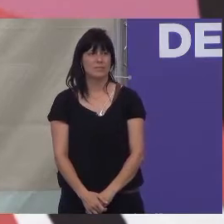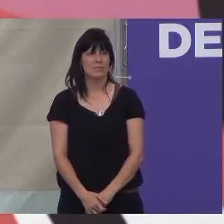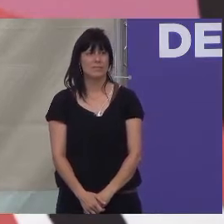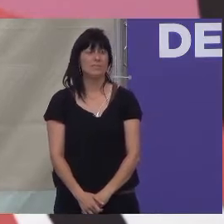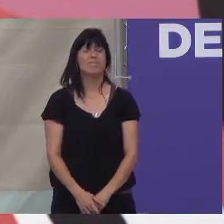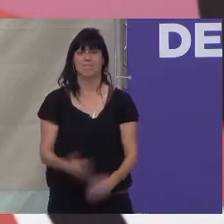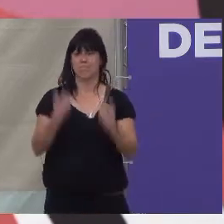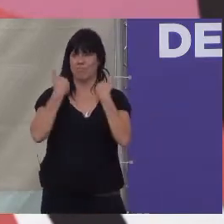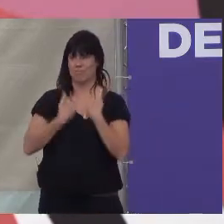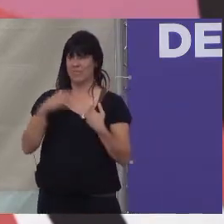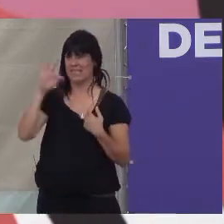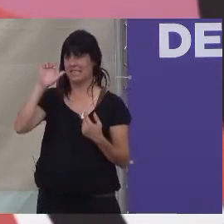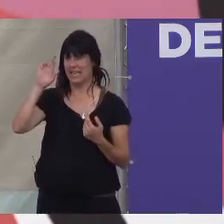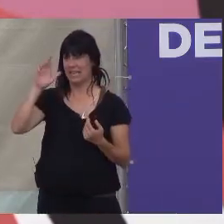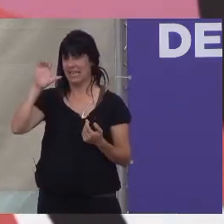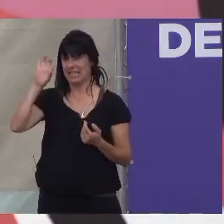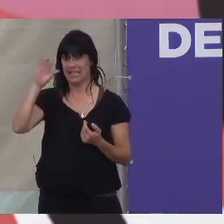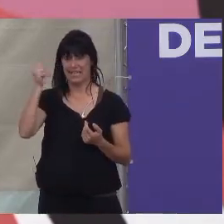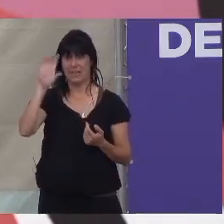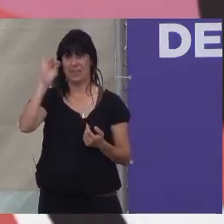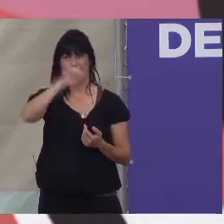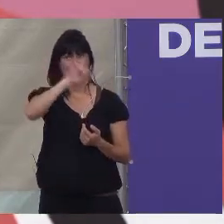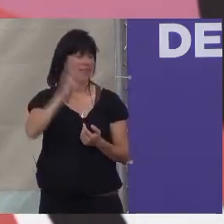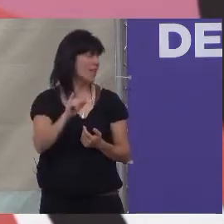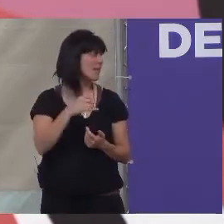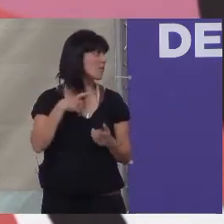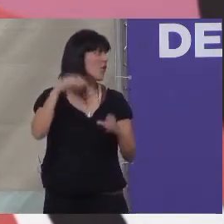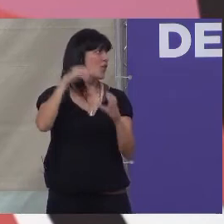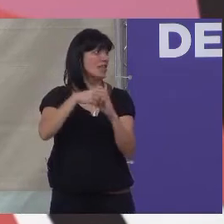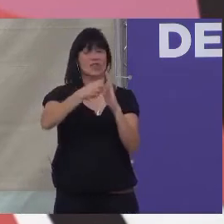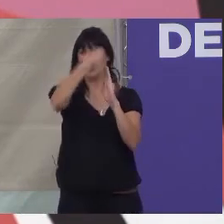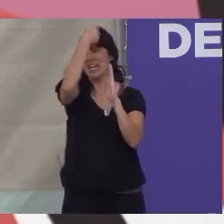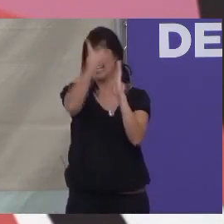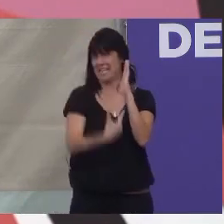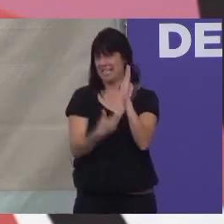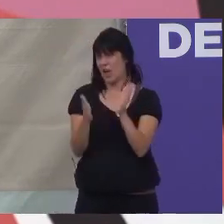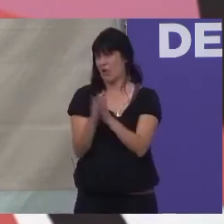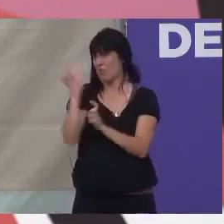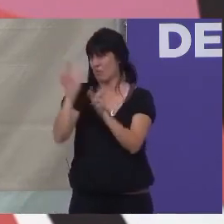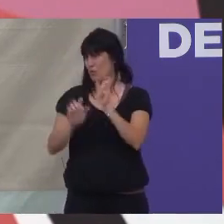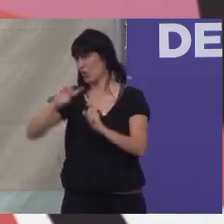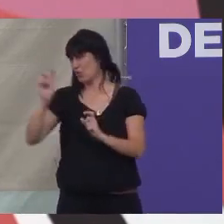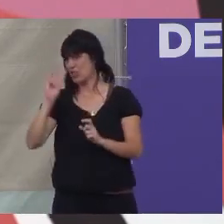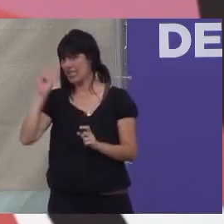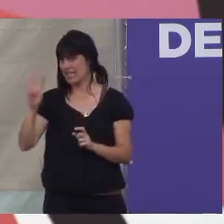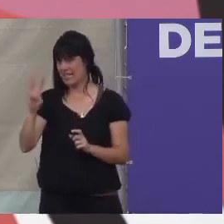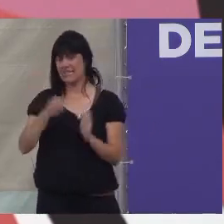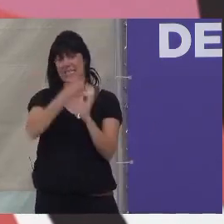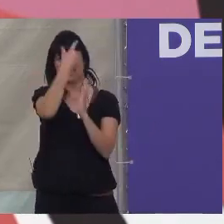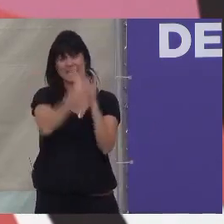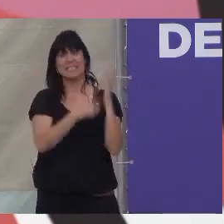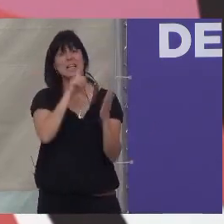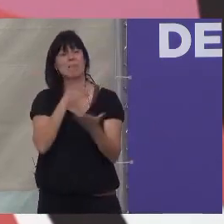Bueno, soy Teresa Díaz, formo parte de una lista junto a otras tres personas que se llama